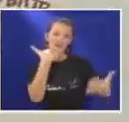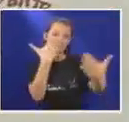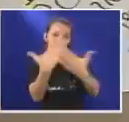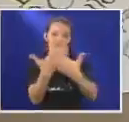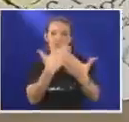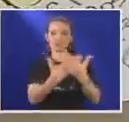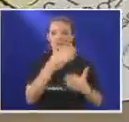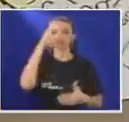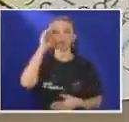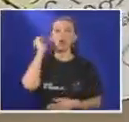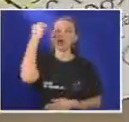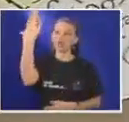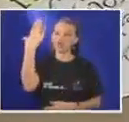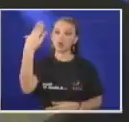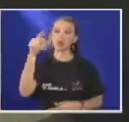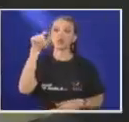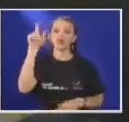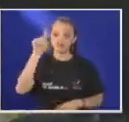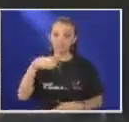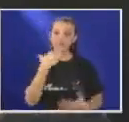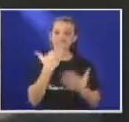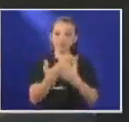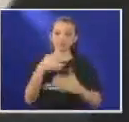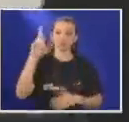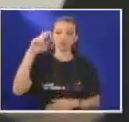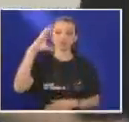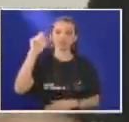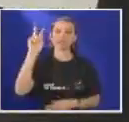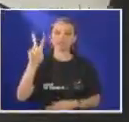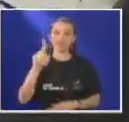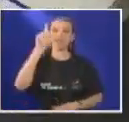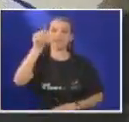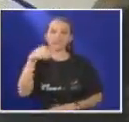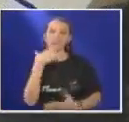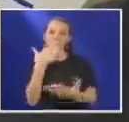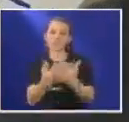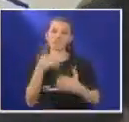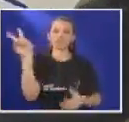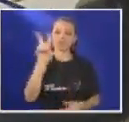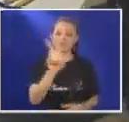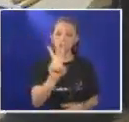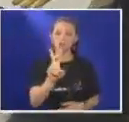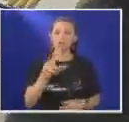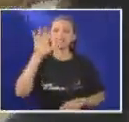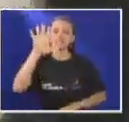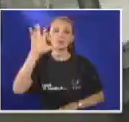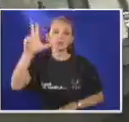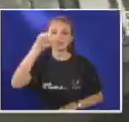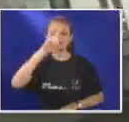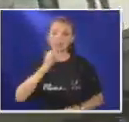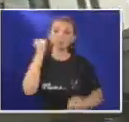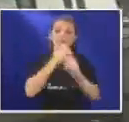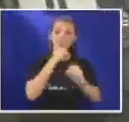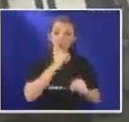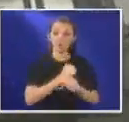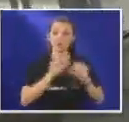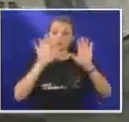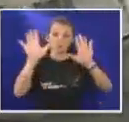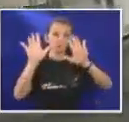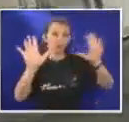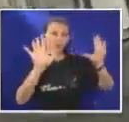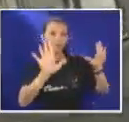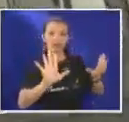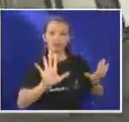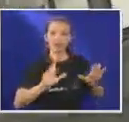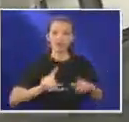Agradecimientos a Dios, a la planta televisiva y por supuesto a todo el país por 53 años de apoyo y respaldo quedaron plasmados en